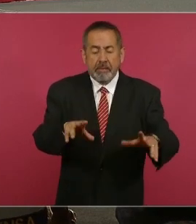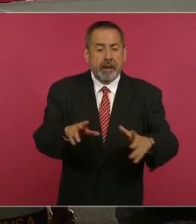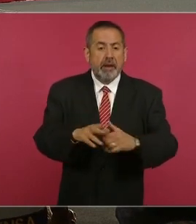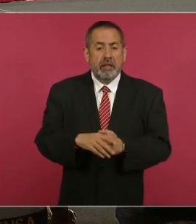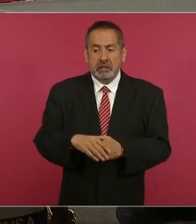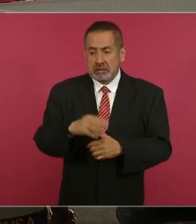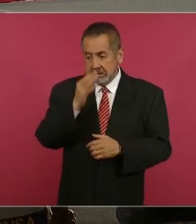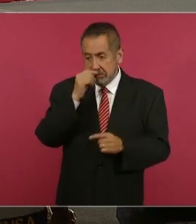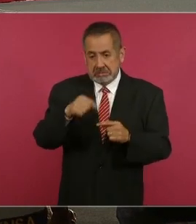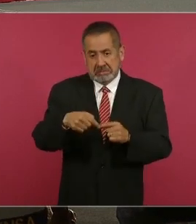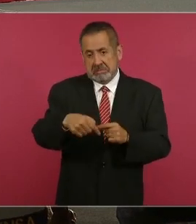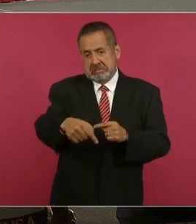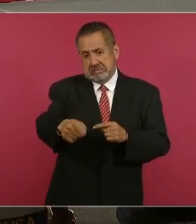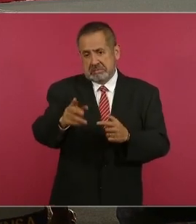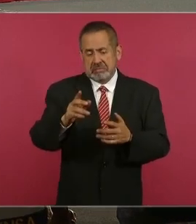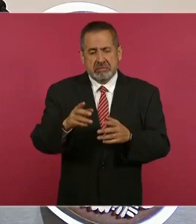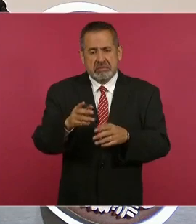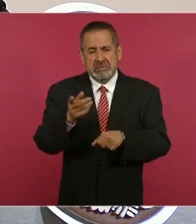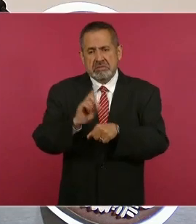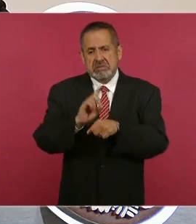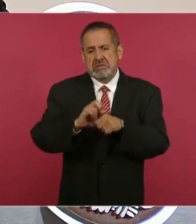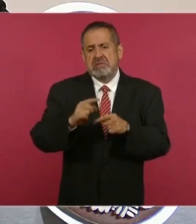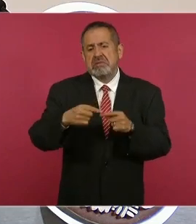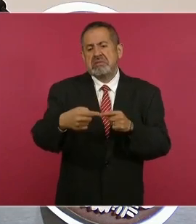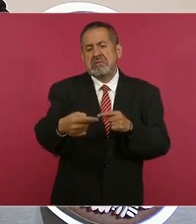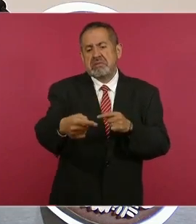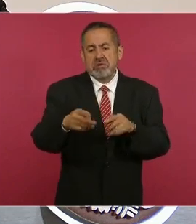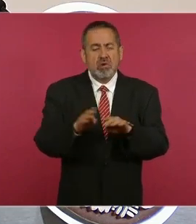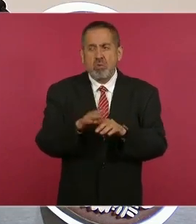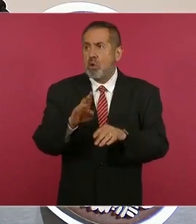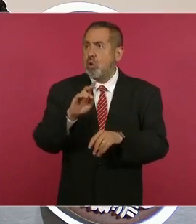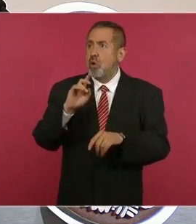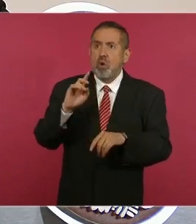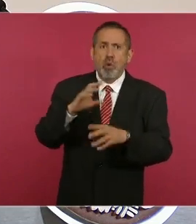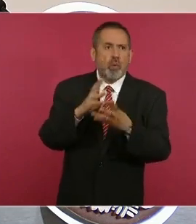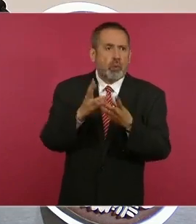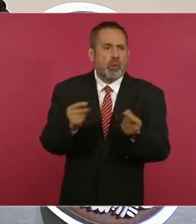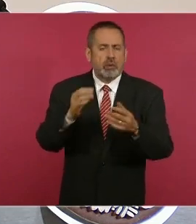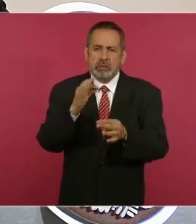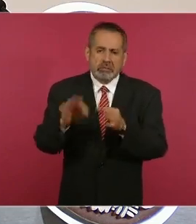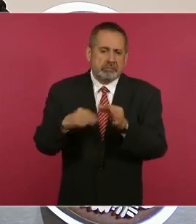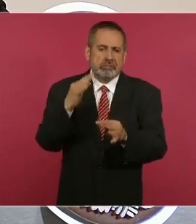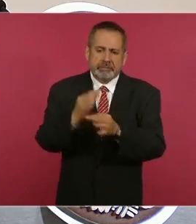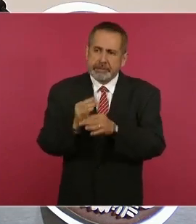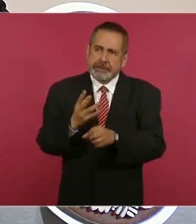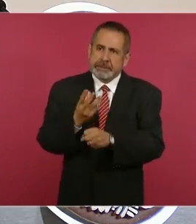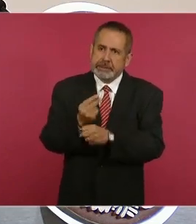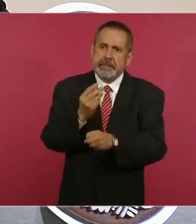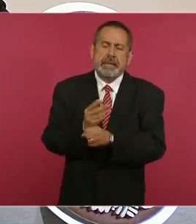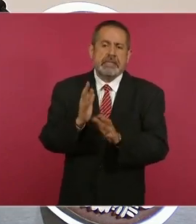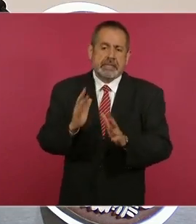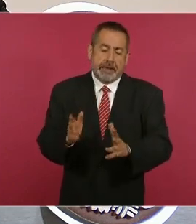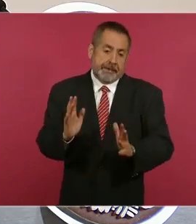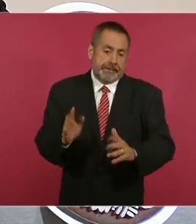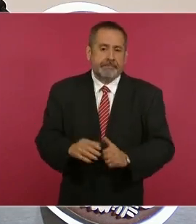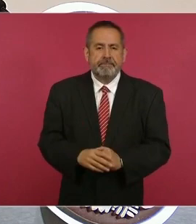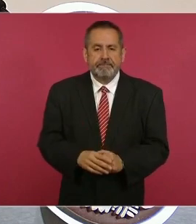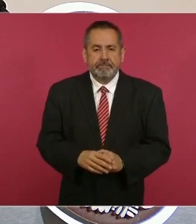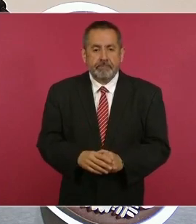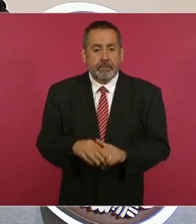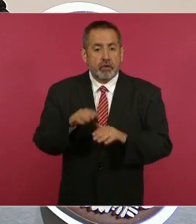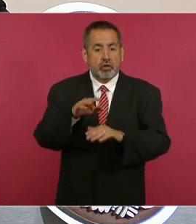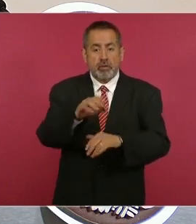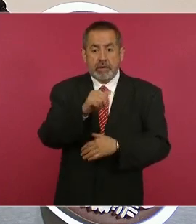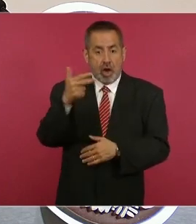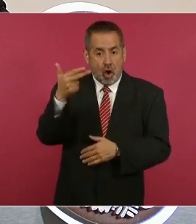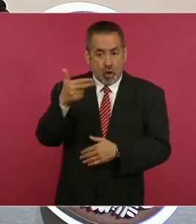en las próximas horas, en los próximos días, esté totalmente restablecido. En el sector hotelero,